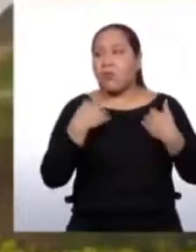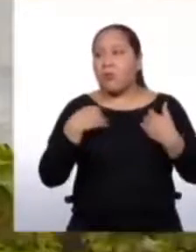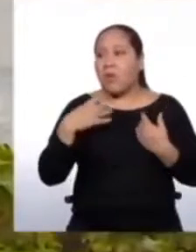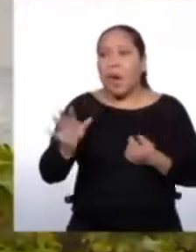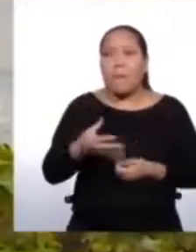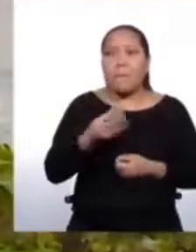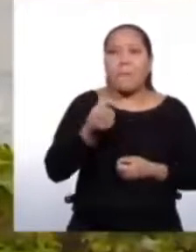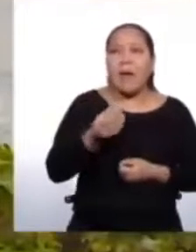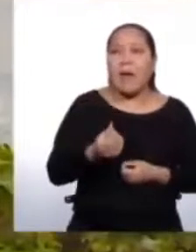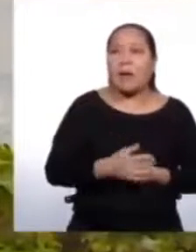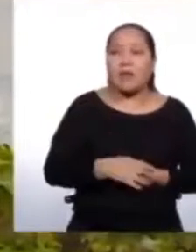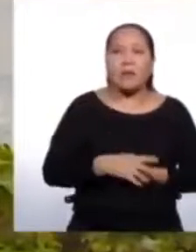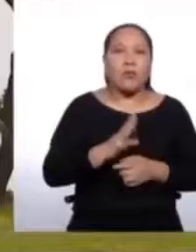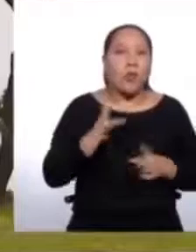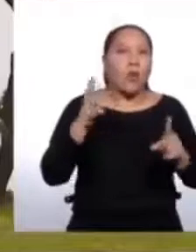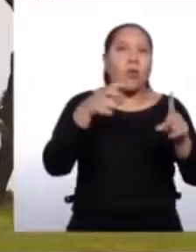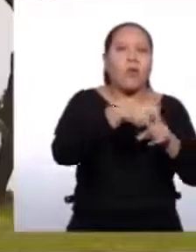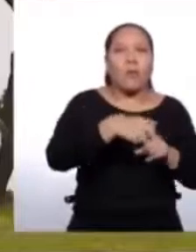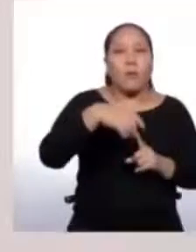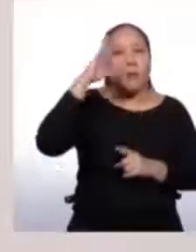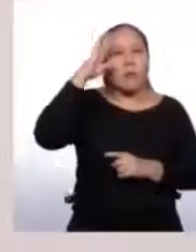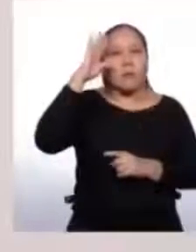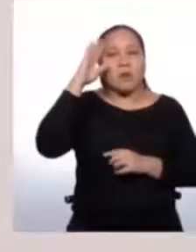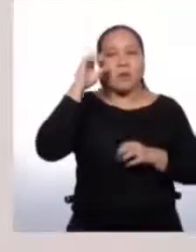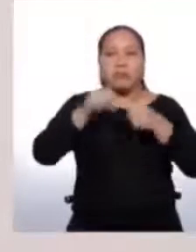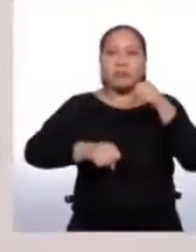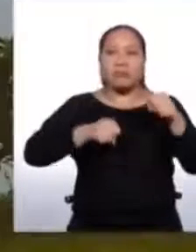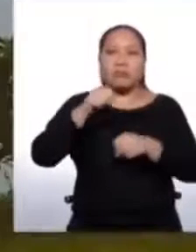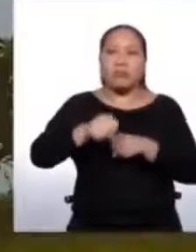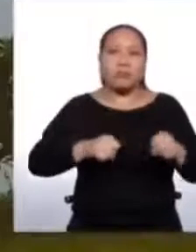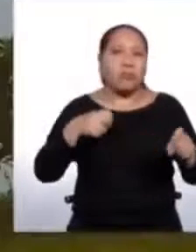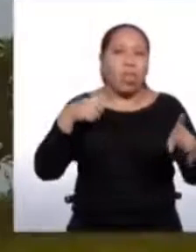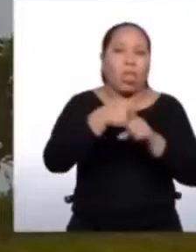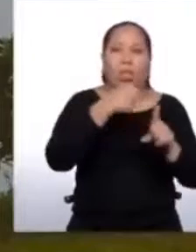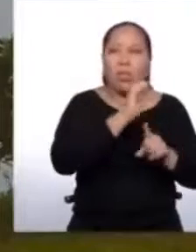No preso un policía, ni lo atropelló una bicicleta, ni lo maldijo una vieja.